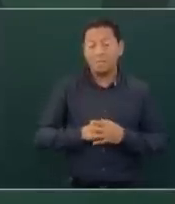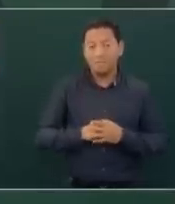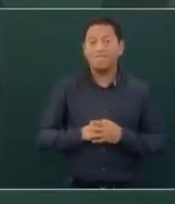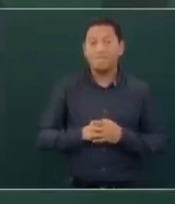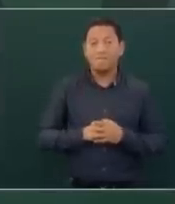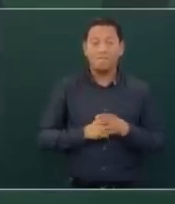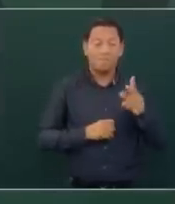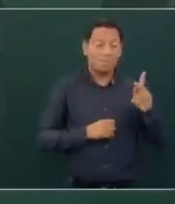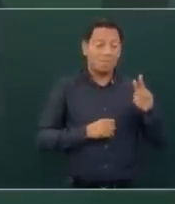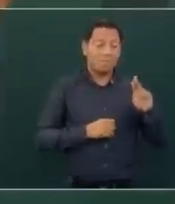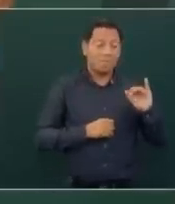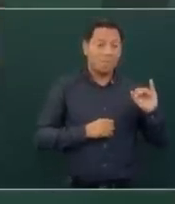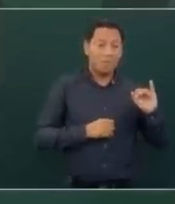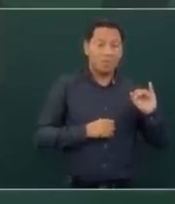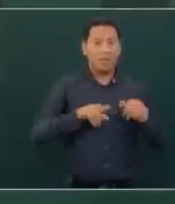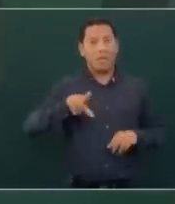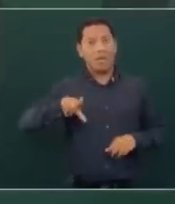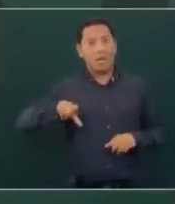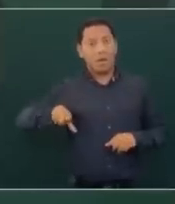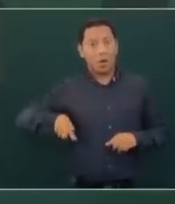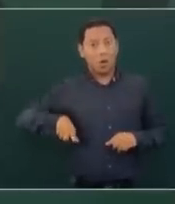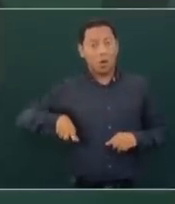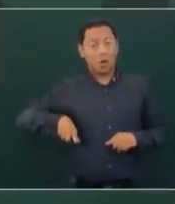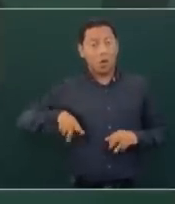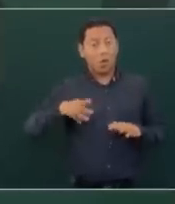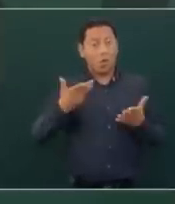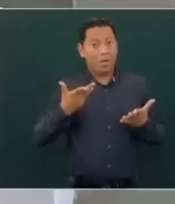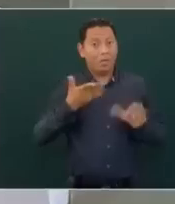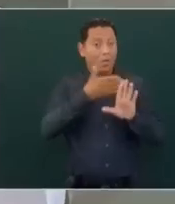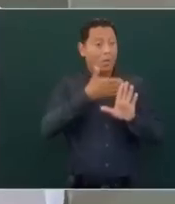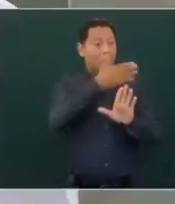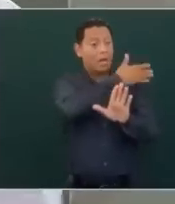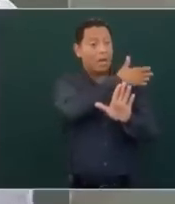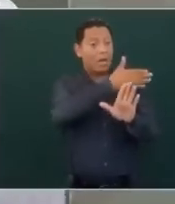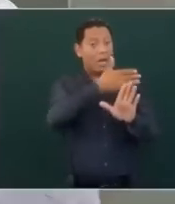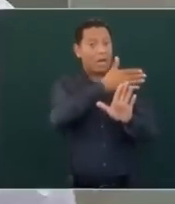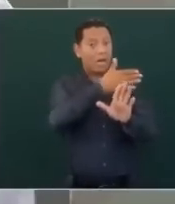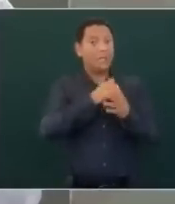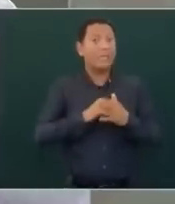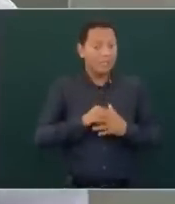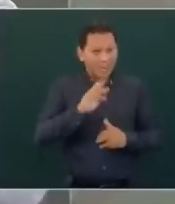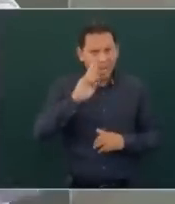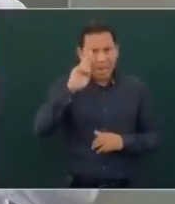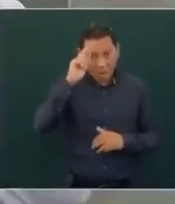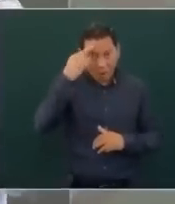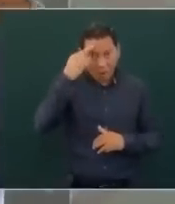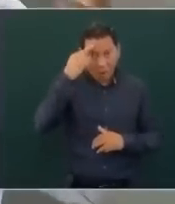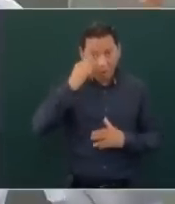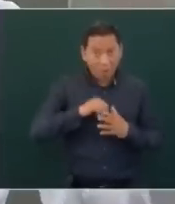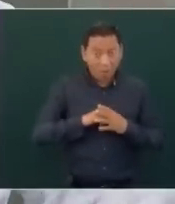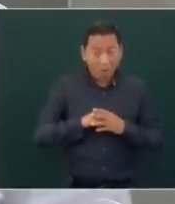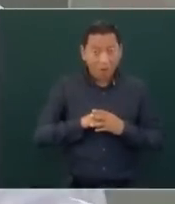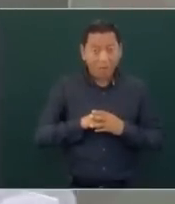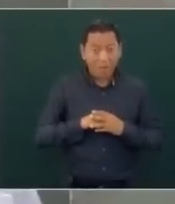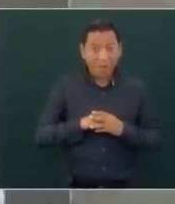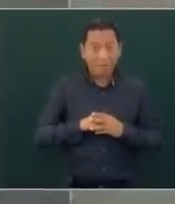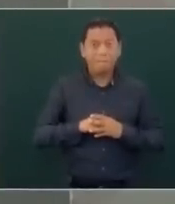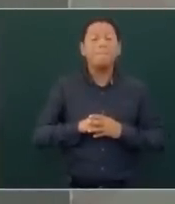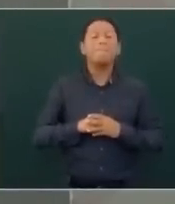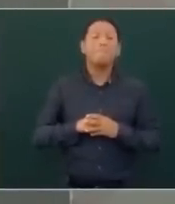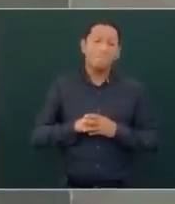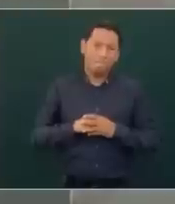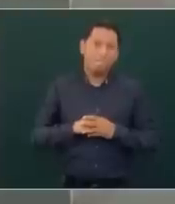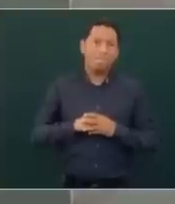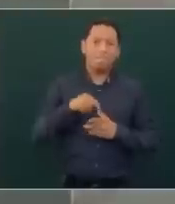el PRI, el gobierno de entonces, les entregó a